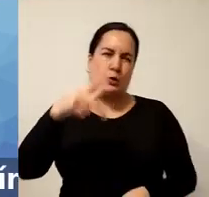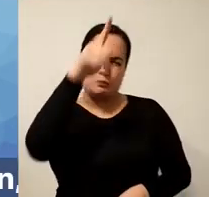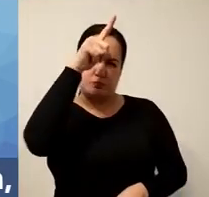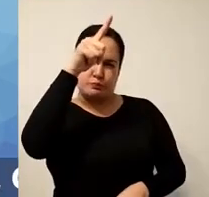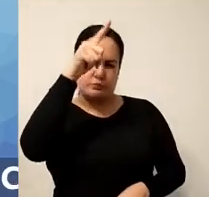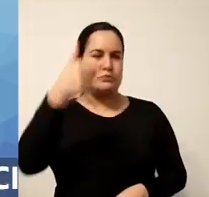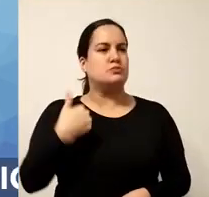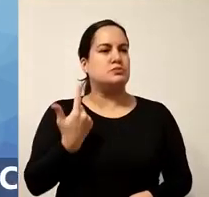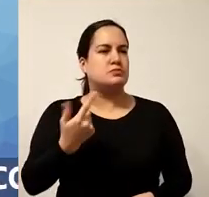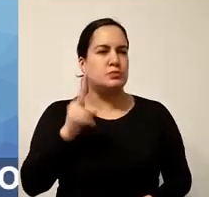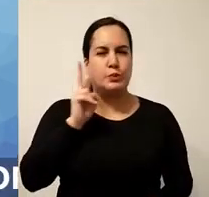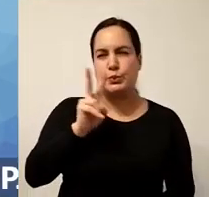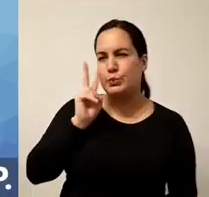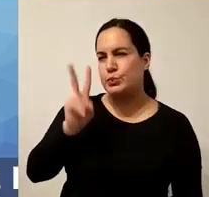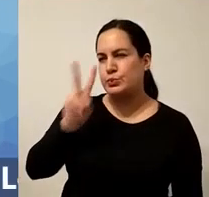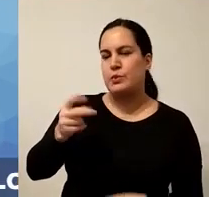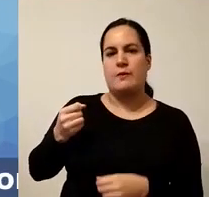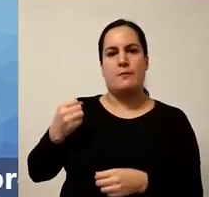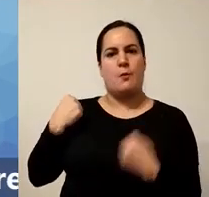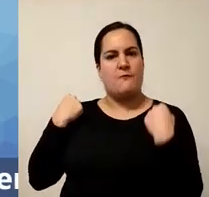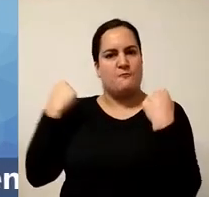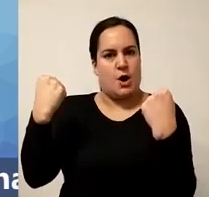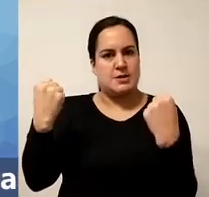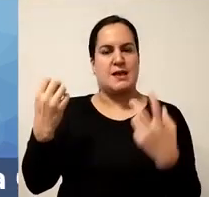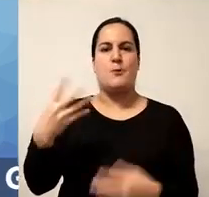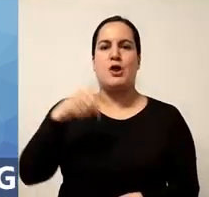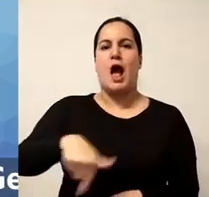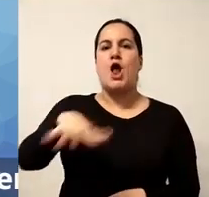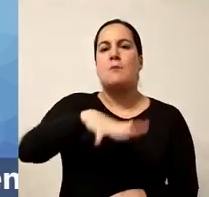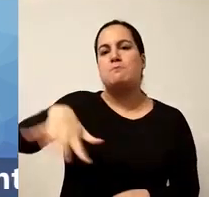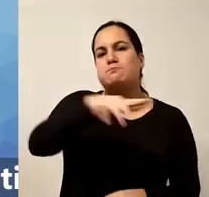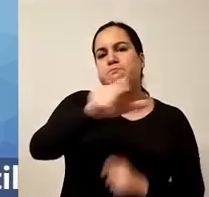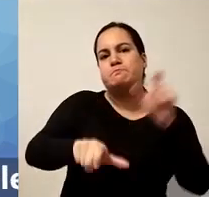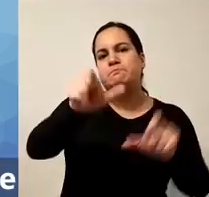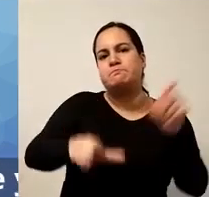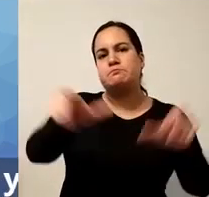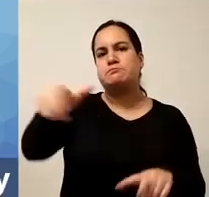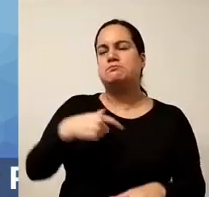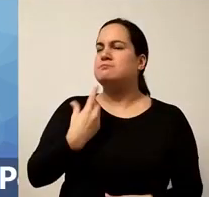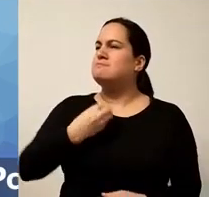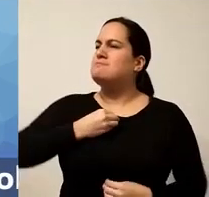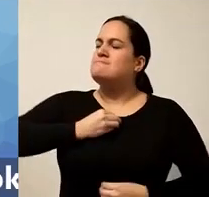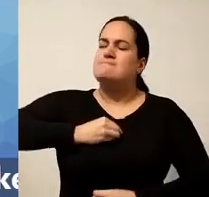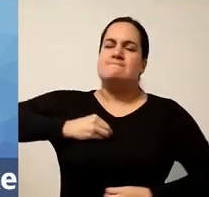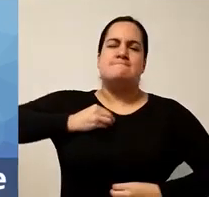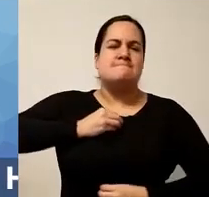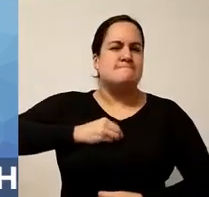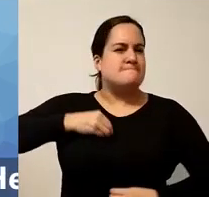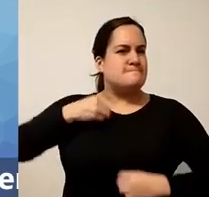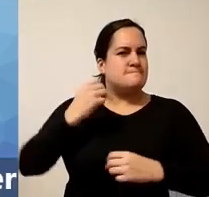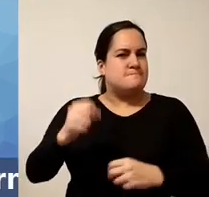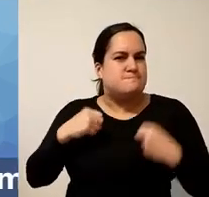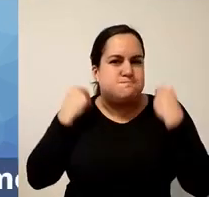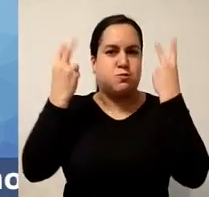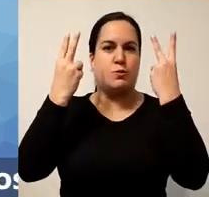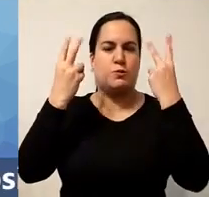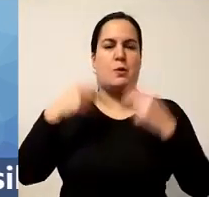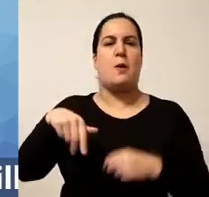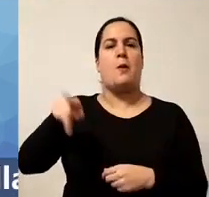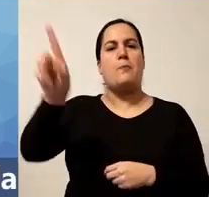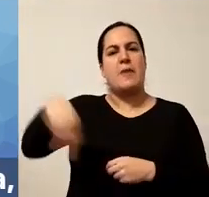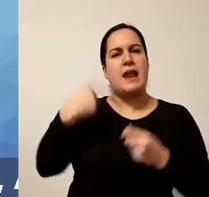compañeros de los barrios que se organizan y luchan ya exigen los alimentos para los comedores son los reclamos